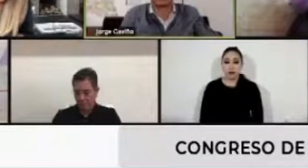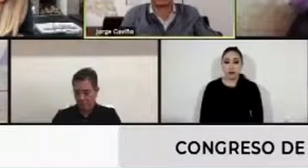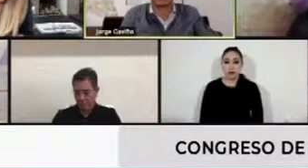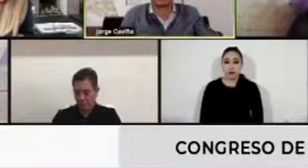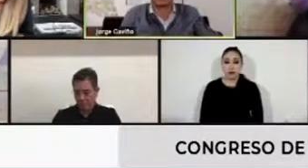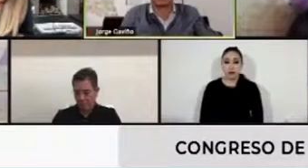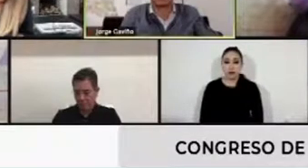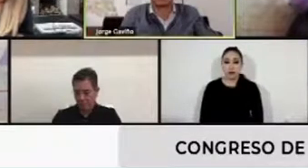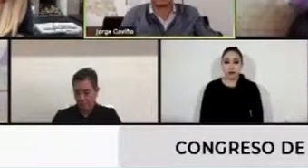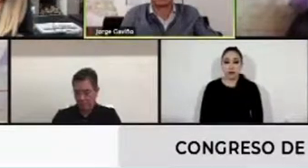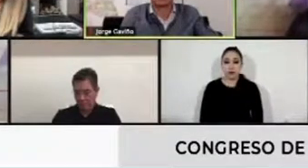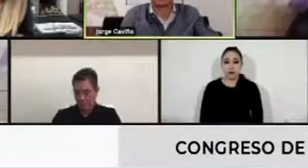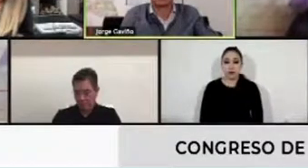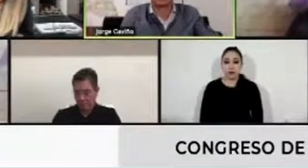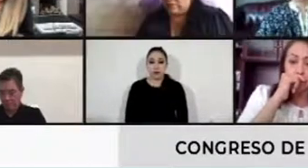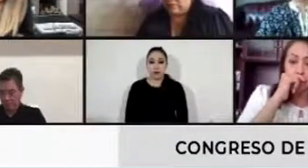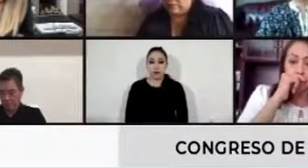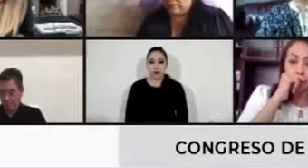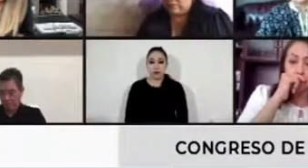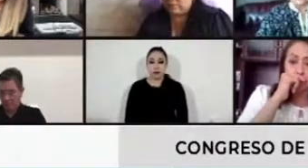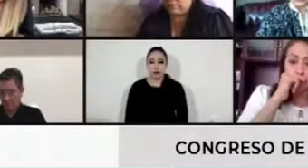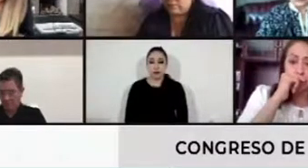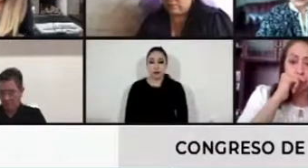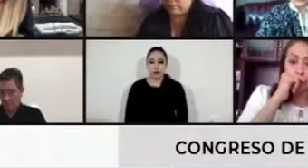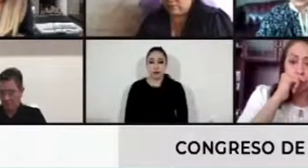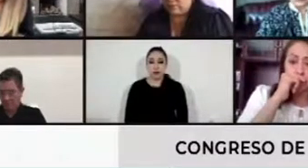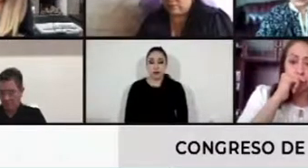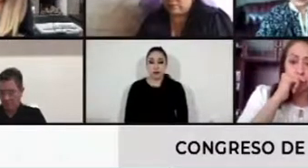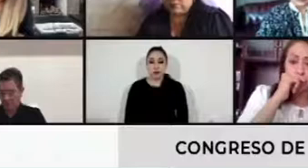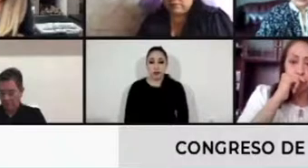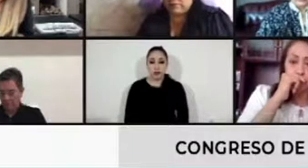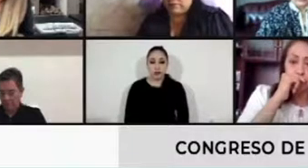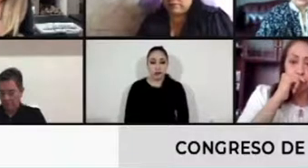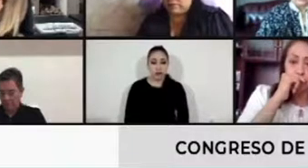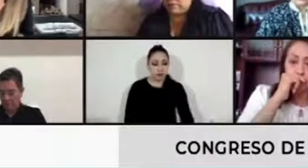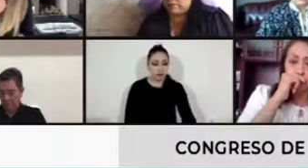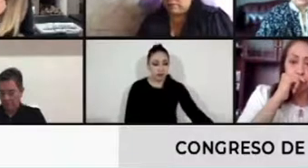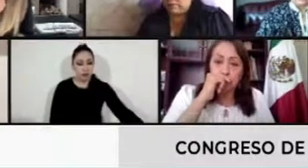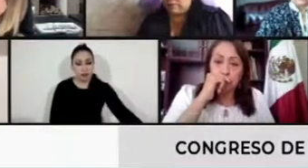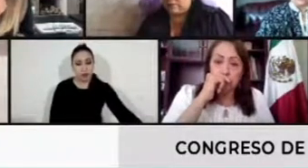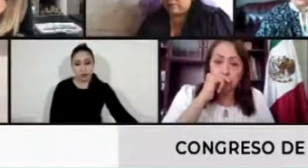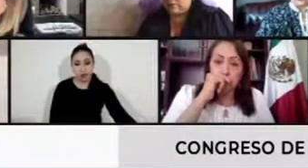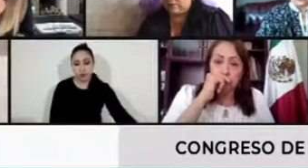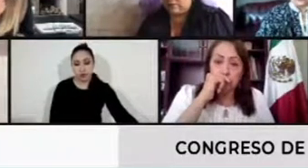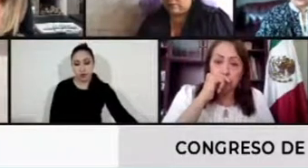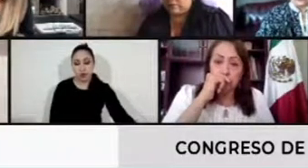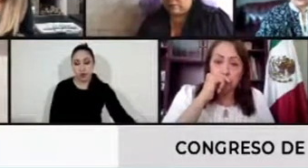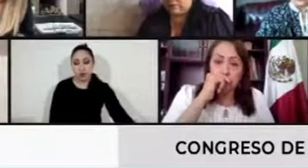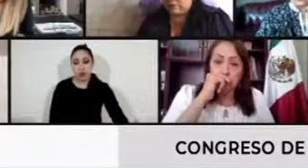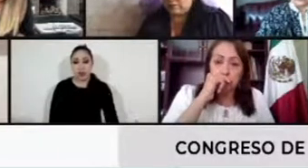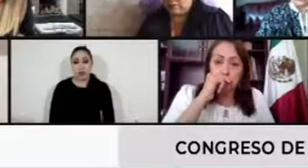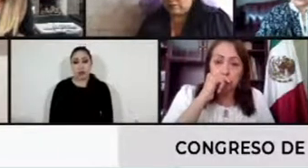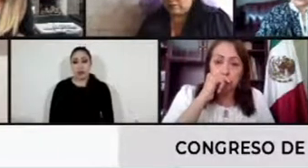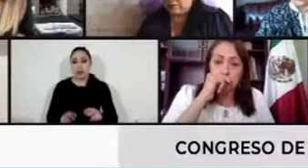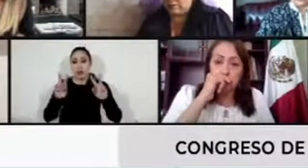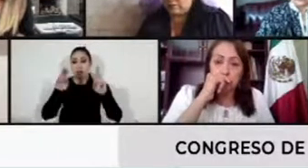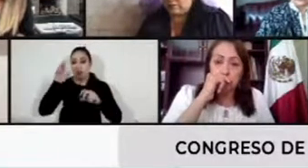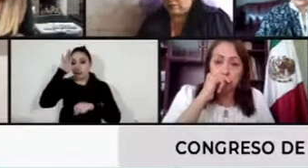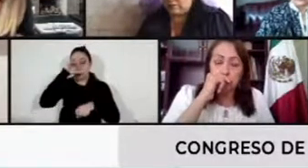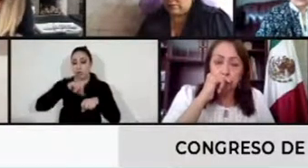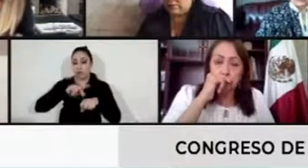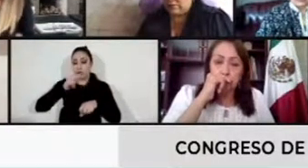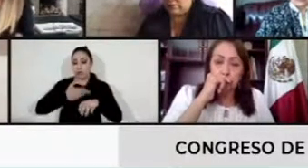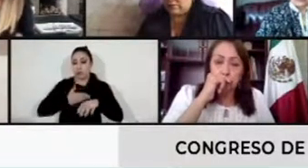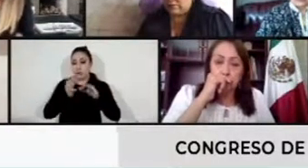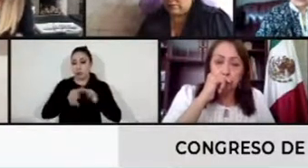galardonados. Bueno, la cultura y el conocimiento, así como los medios para su transmisión, son valores intangibles de